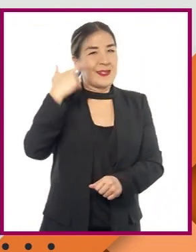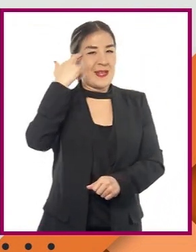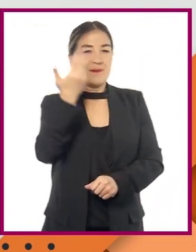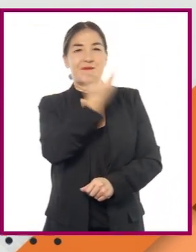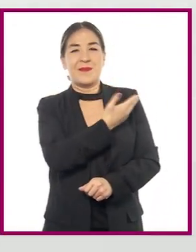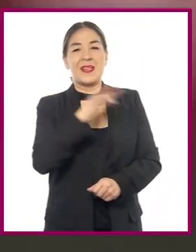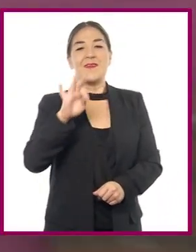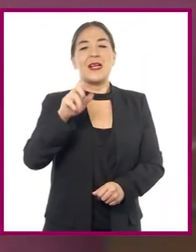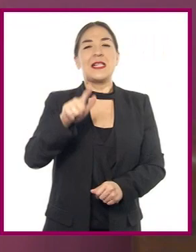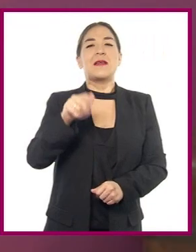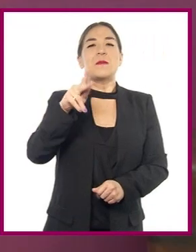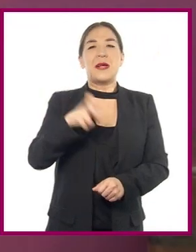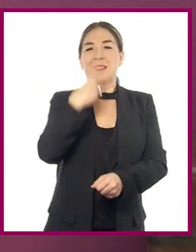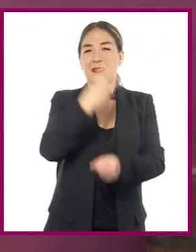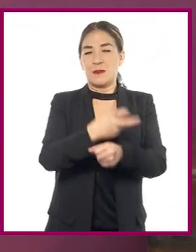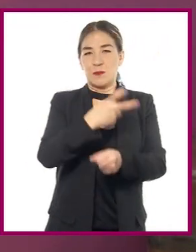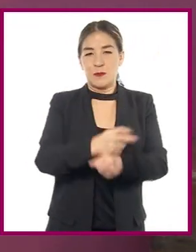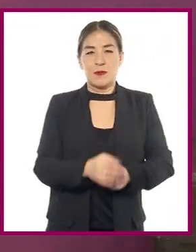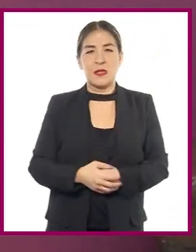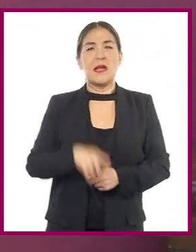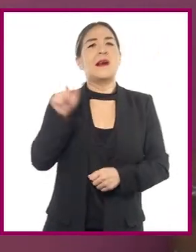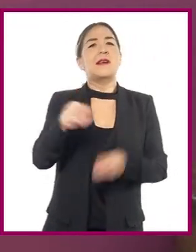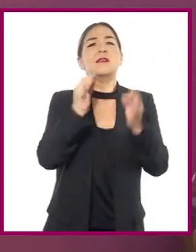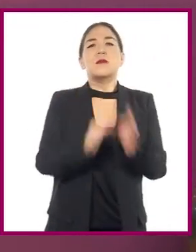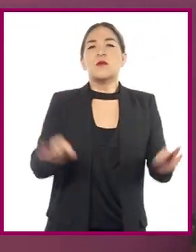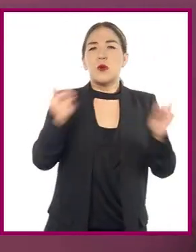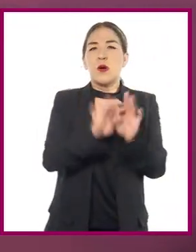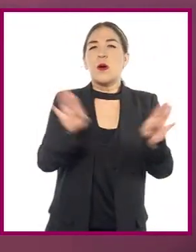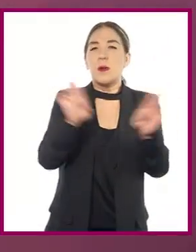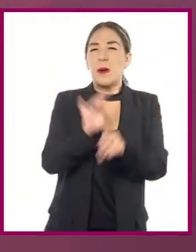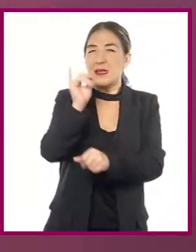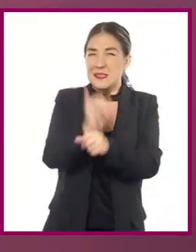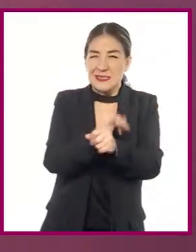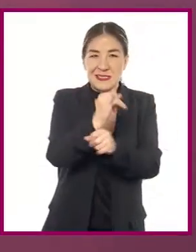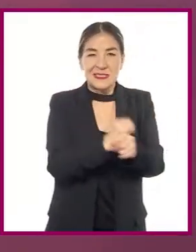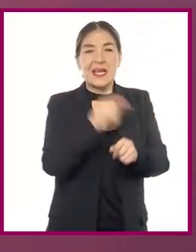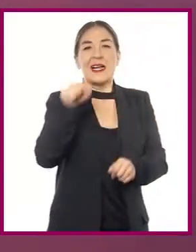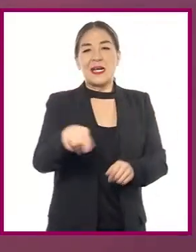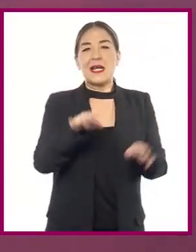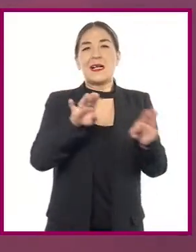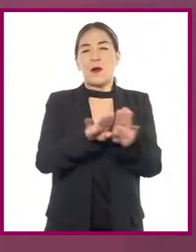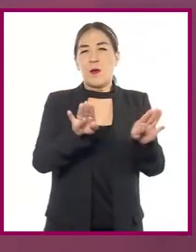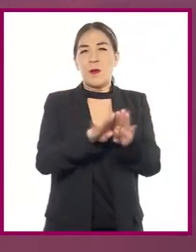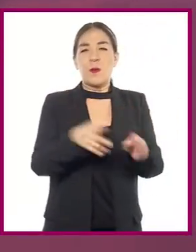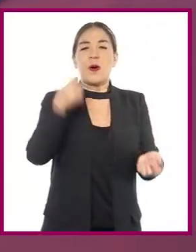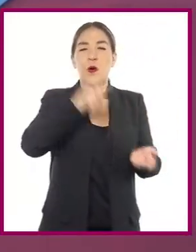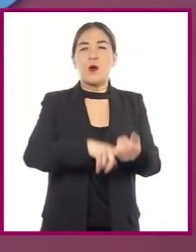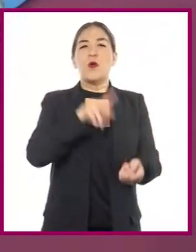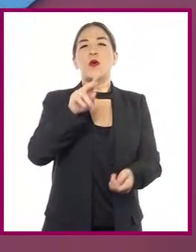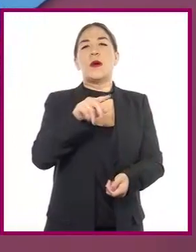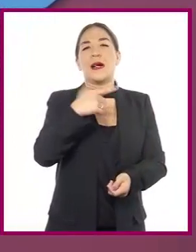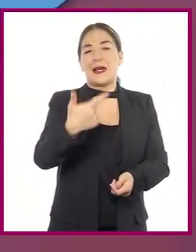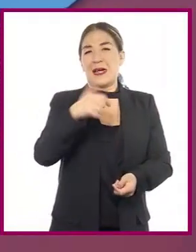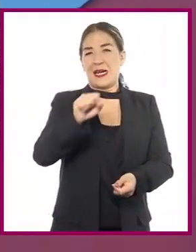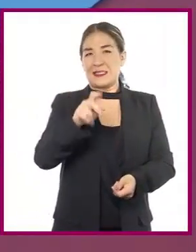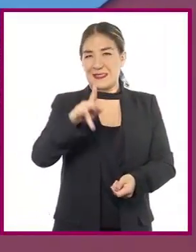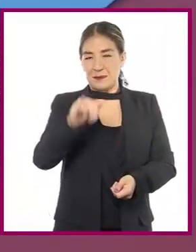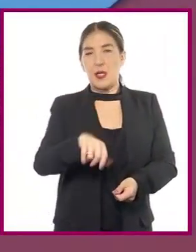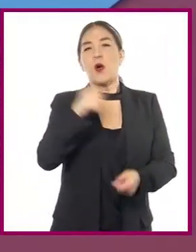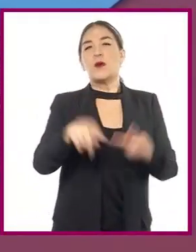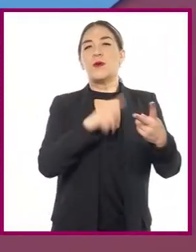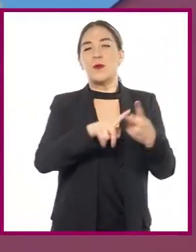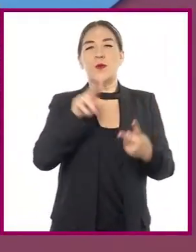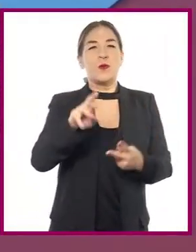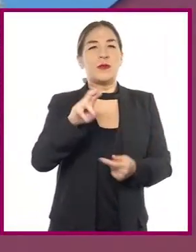II. La importancia de la expedición de Legazpi y Urdaneta fue que este último